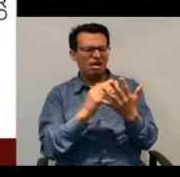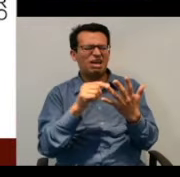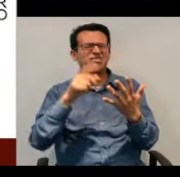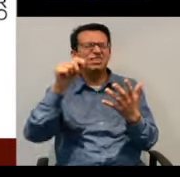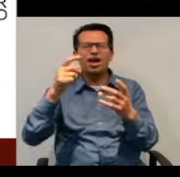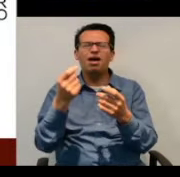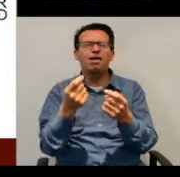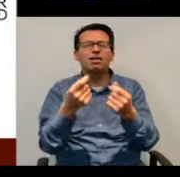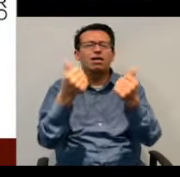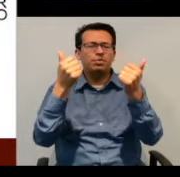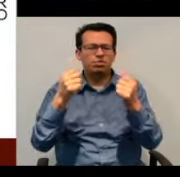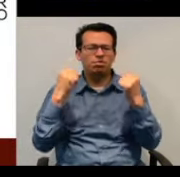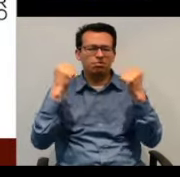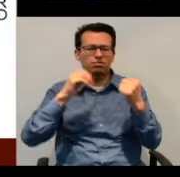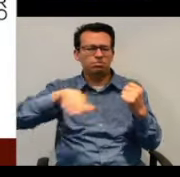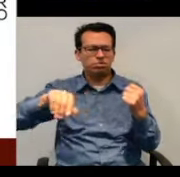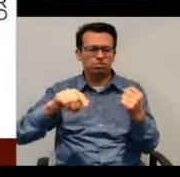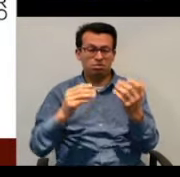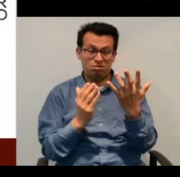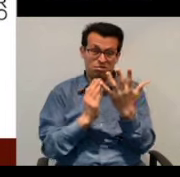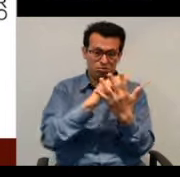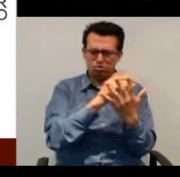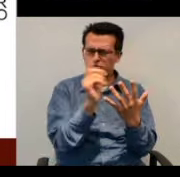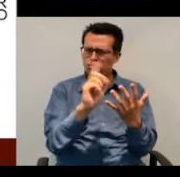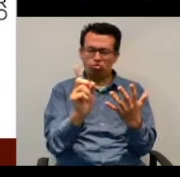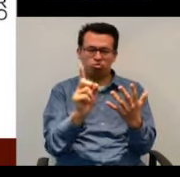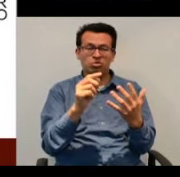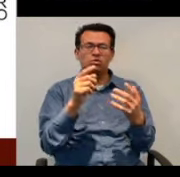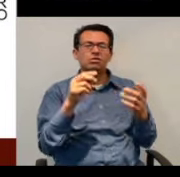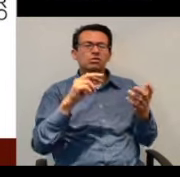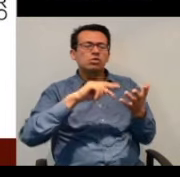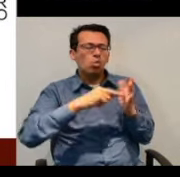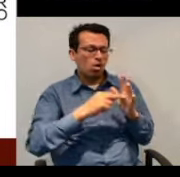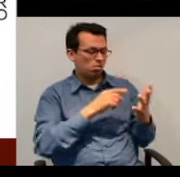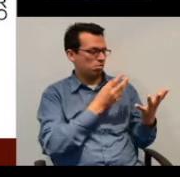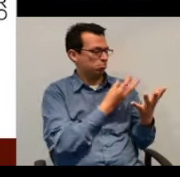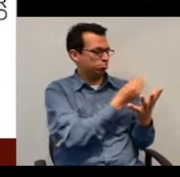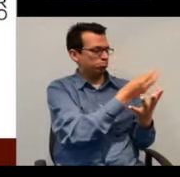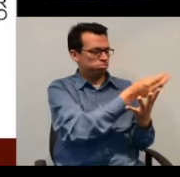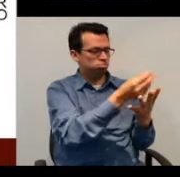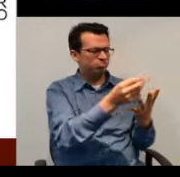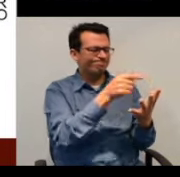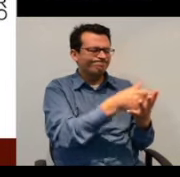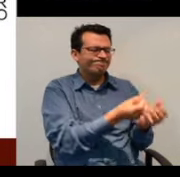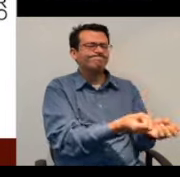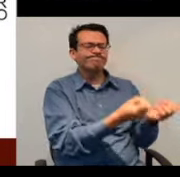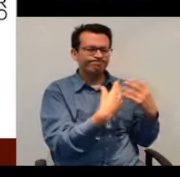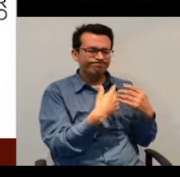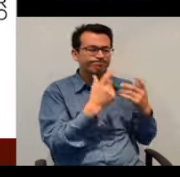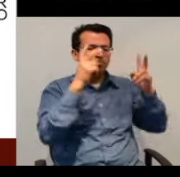ver la necesidad de poder hablar en términos de género en cuanto a esta priorización